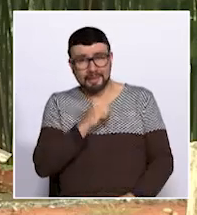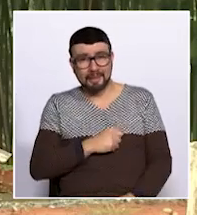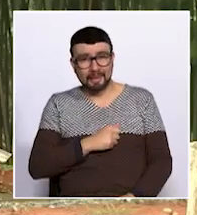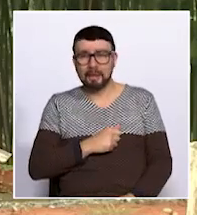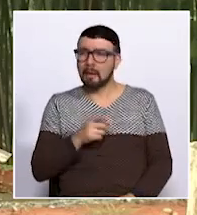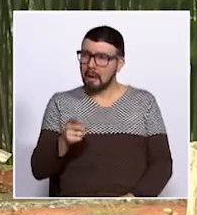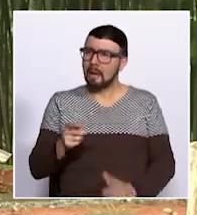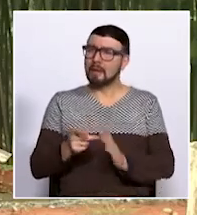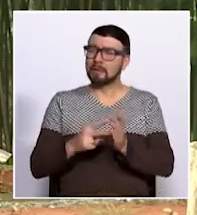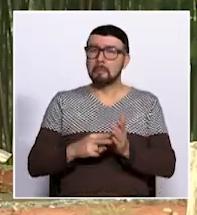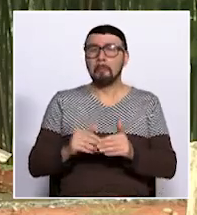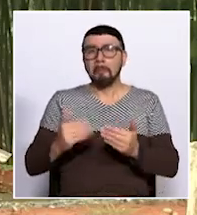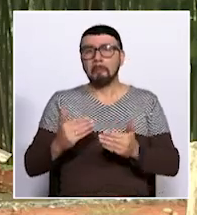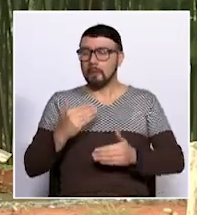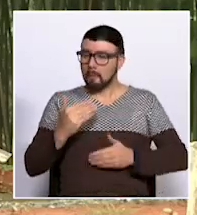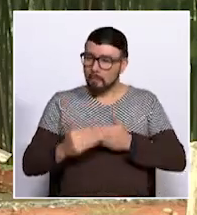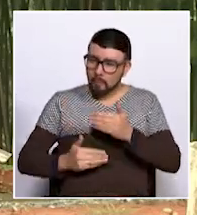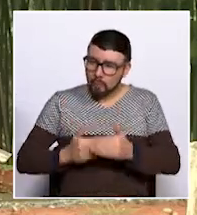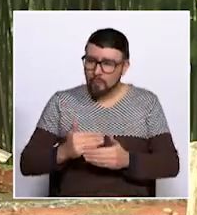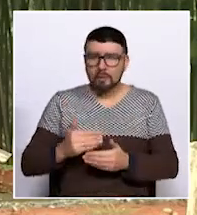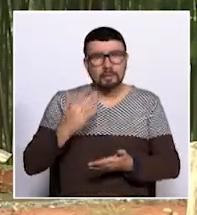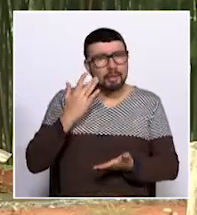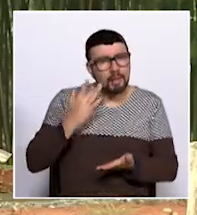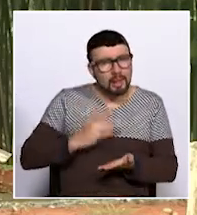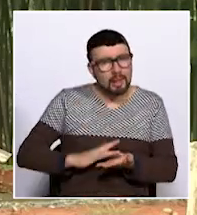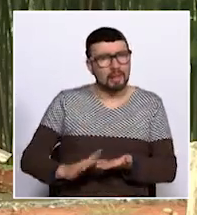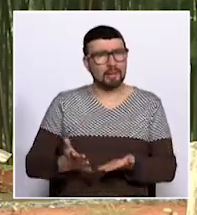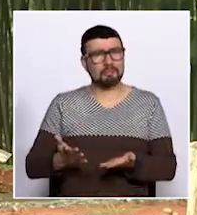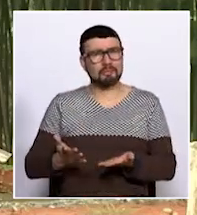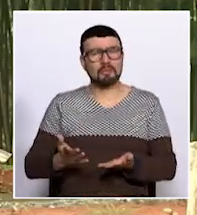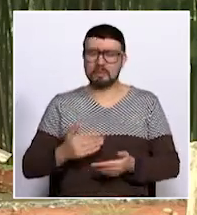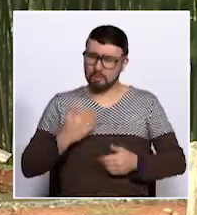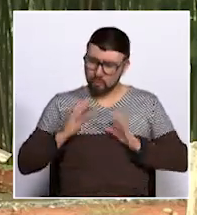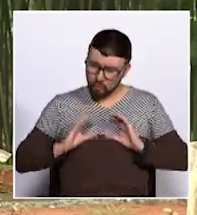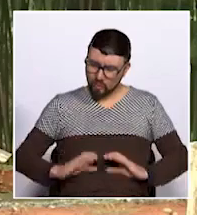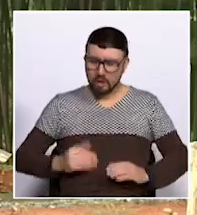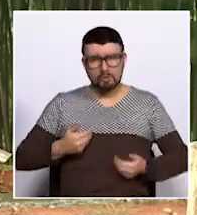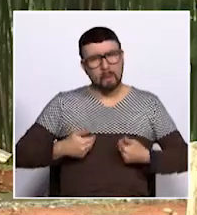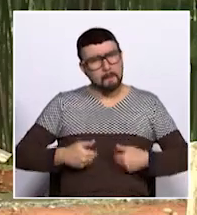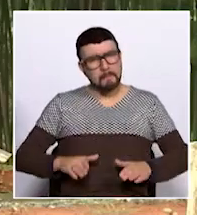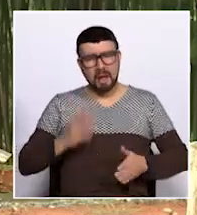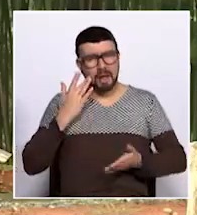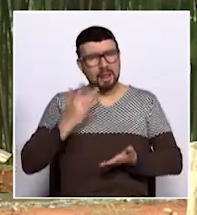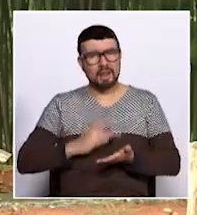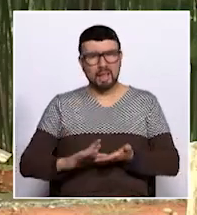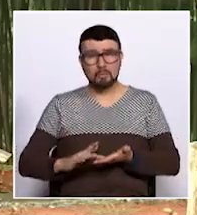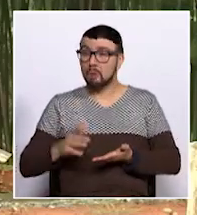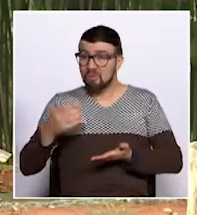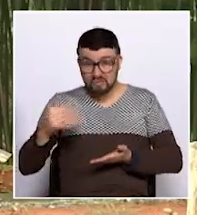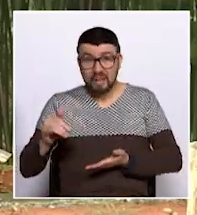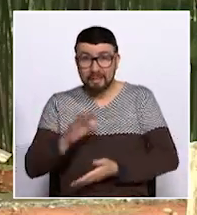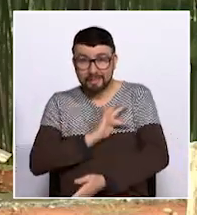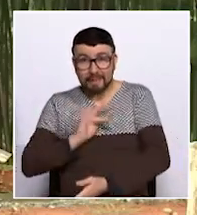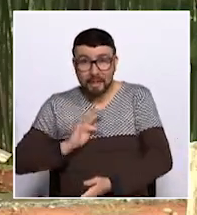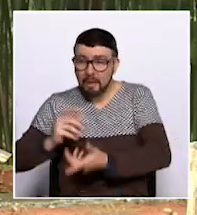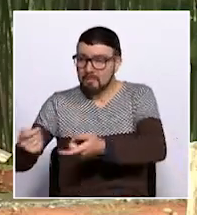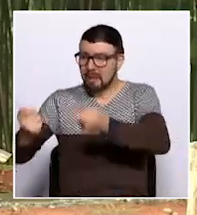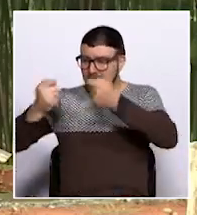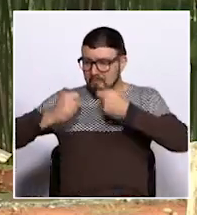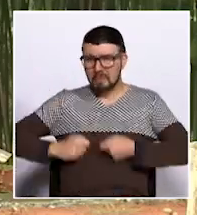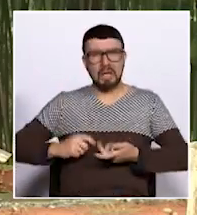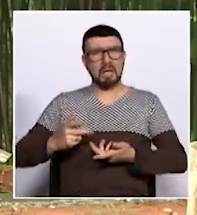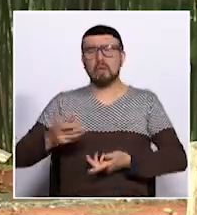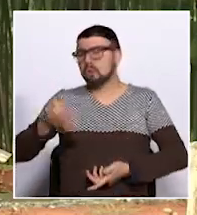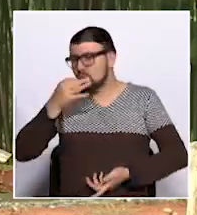ese proceso de desintoxicación, de ayudar a limpiar mi cuerpo para que cuando me hagan las terapias, cuando me hagan ya sea